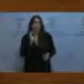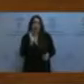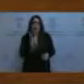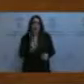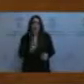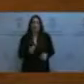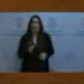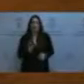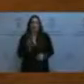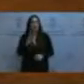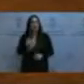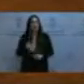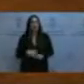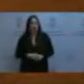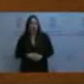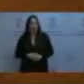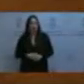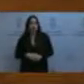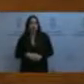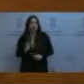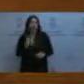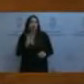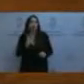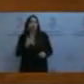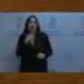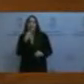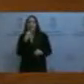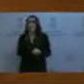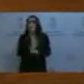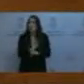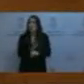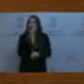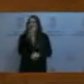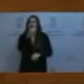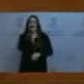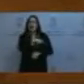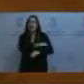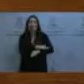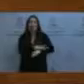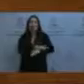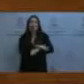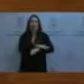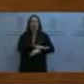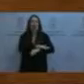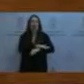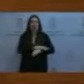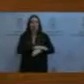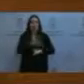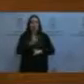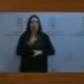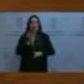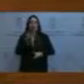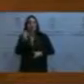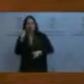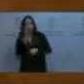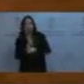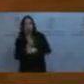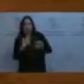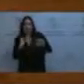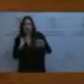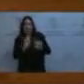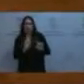razón. O nos dirá que esto no es un gobierno cameral. Y añadirá también